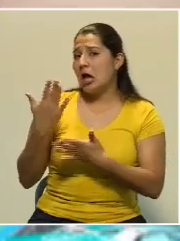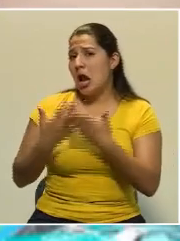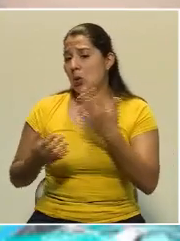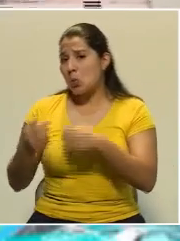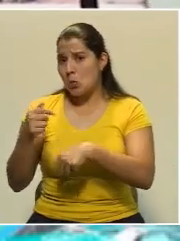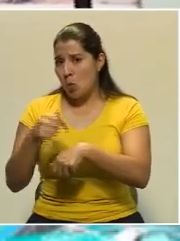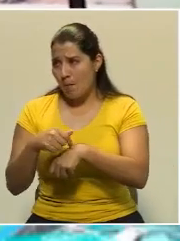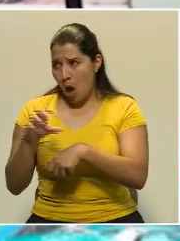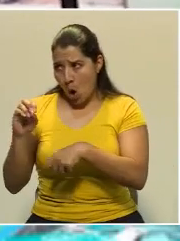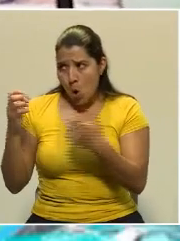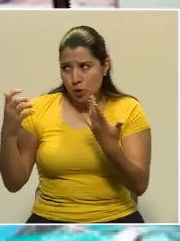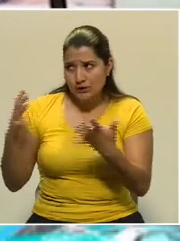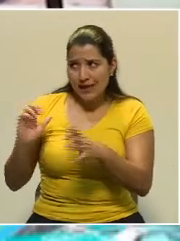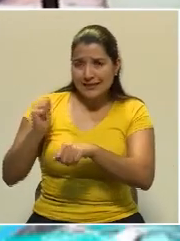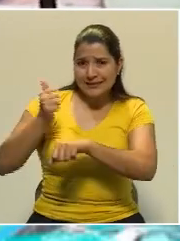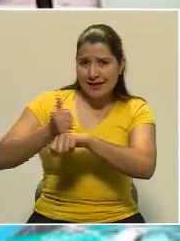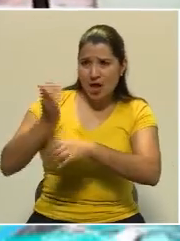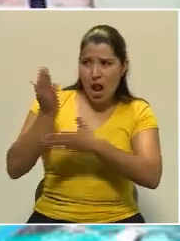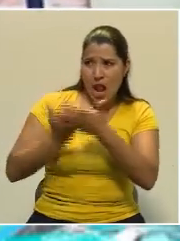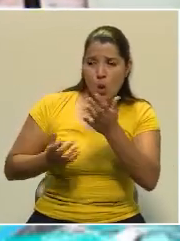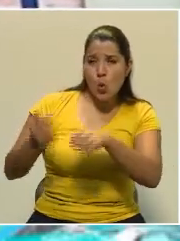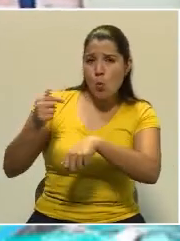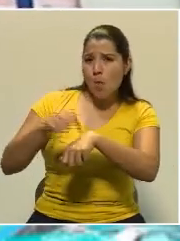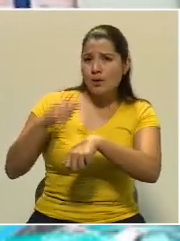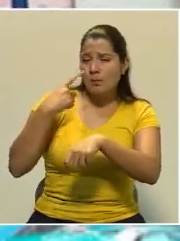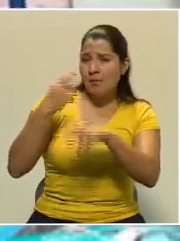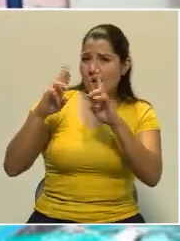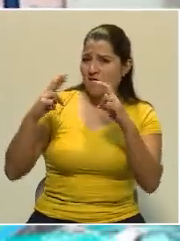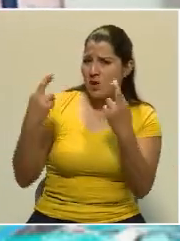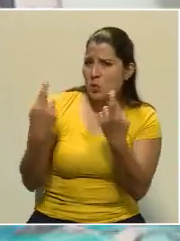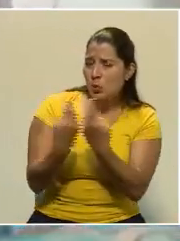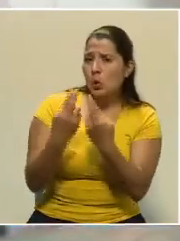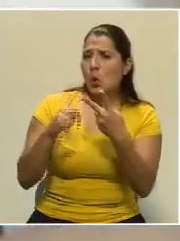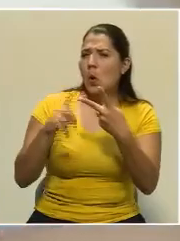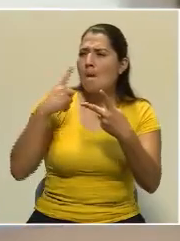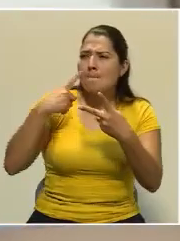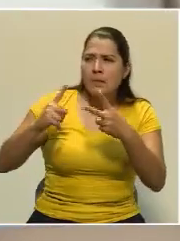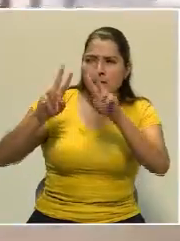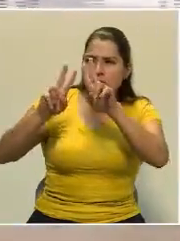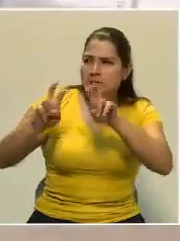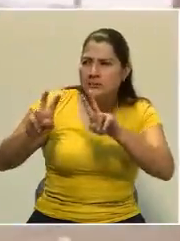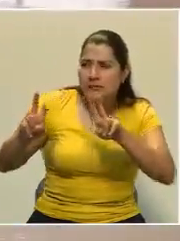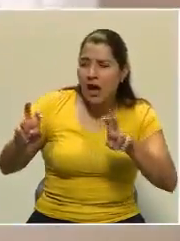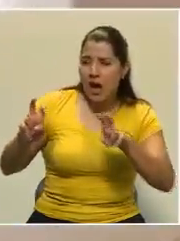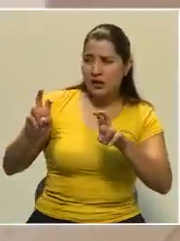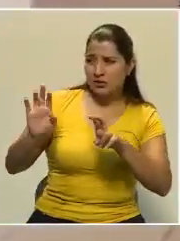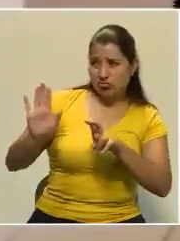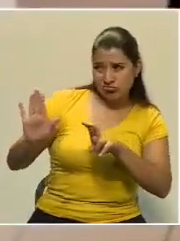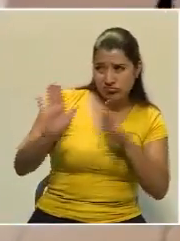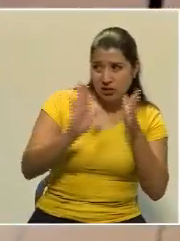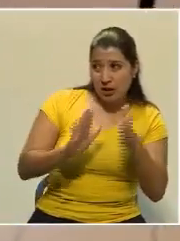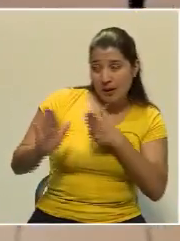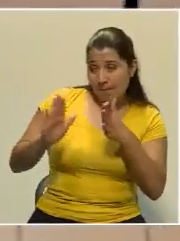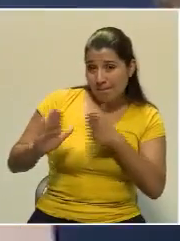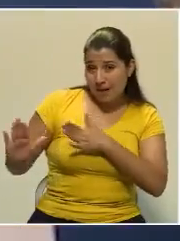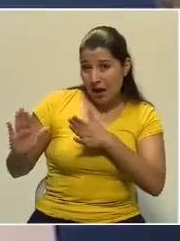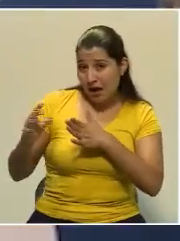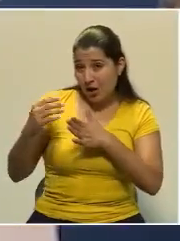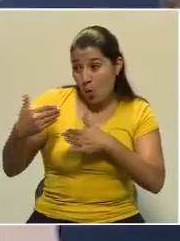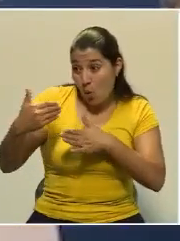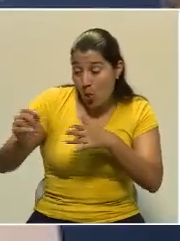algún momento de reuniones, de análisis de lo que se va a ir haciendo conforme vaya pasando los primeros días